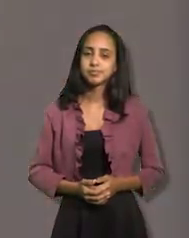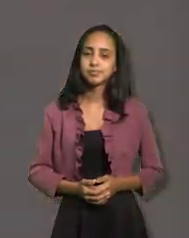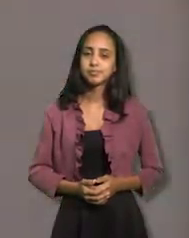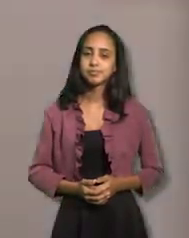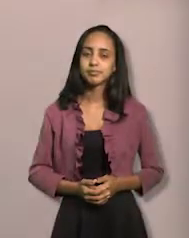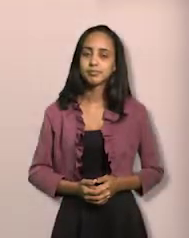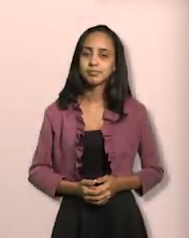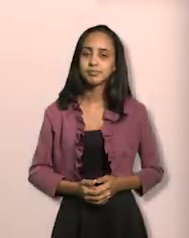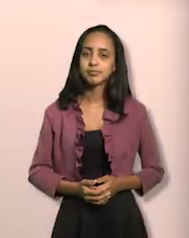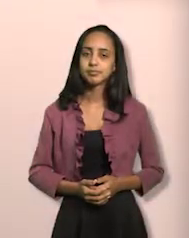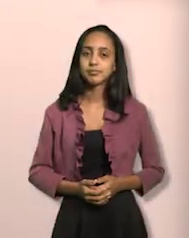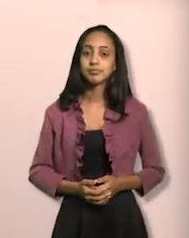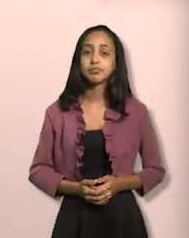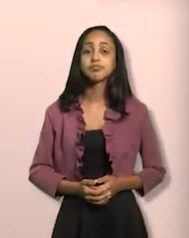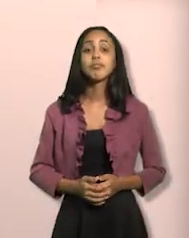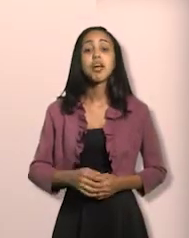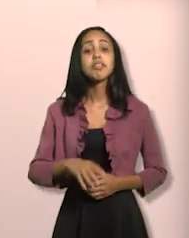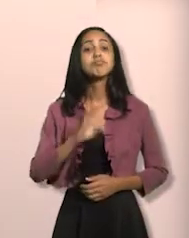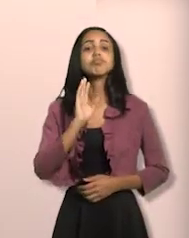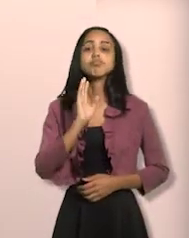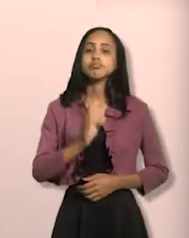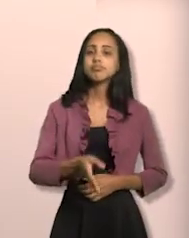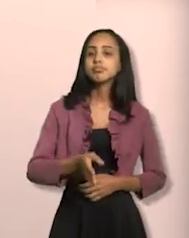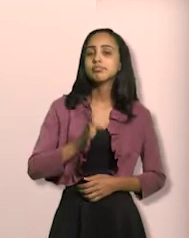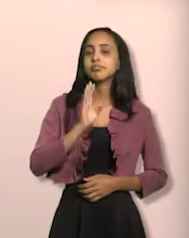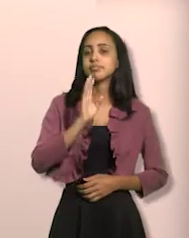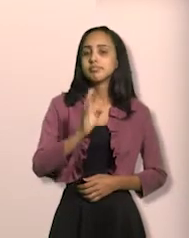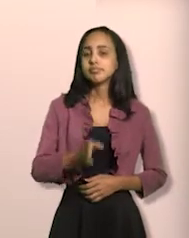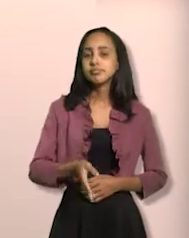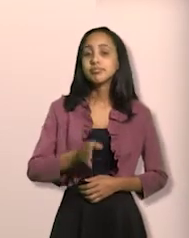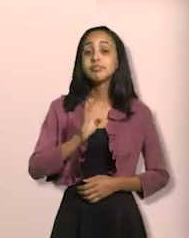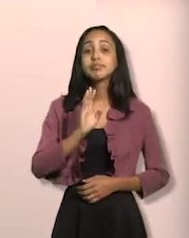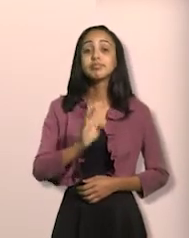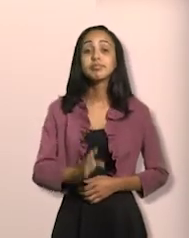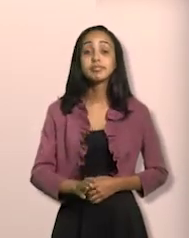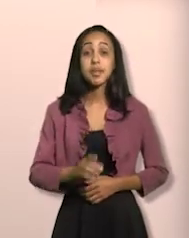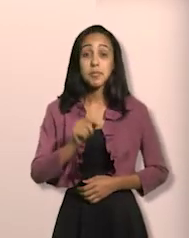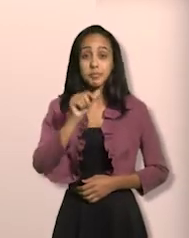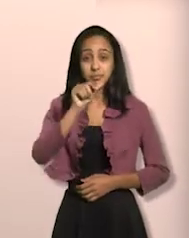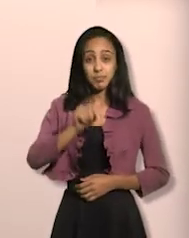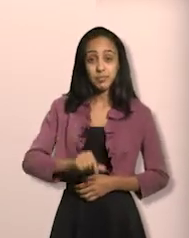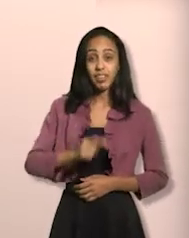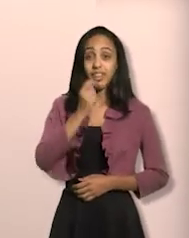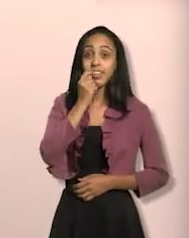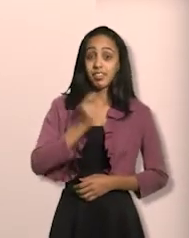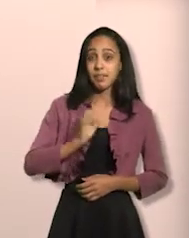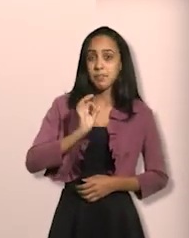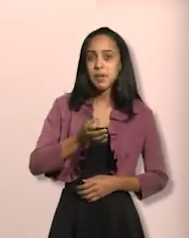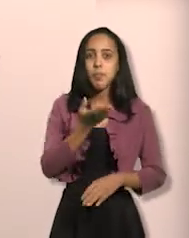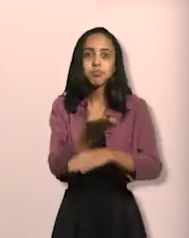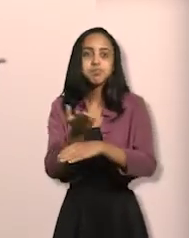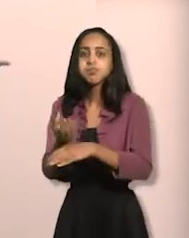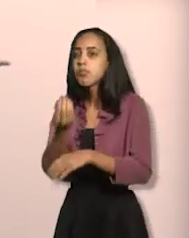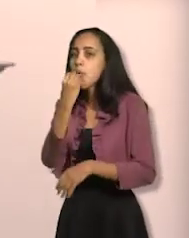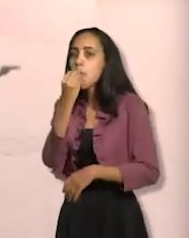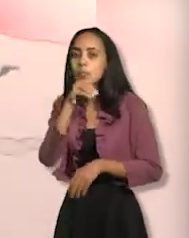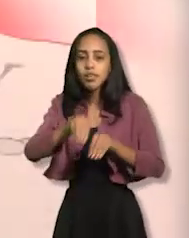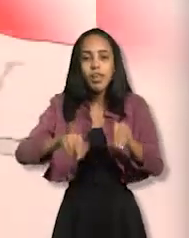Y así camina que te camina Siguieron los dientuzos buscando comida